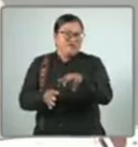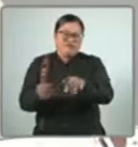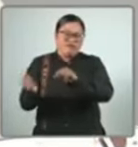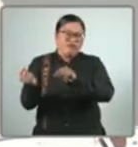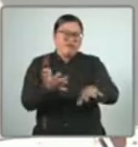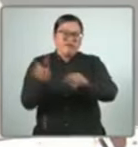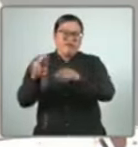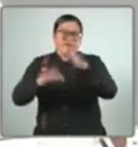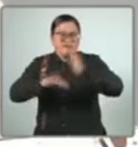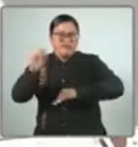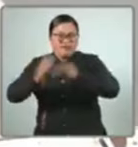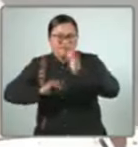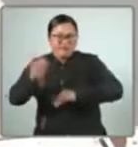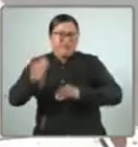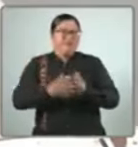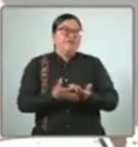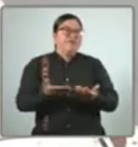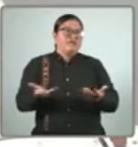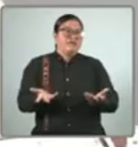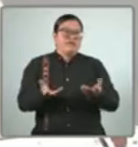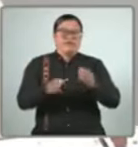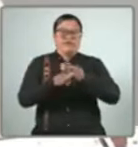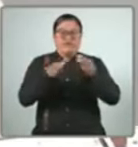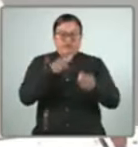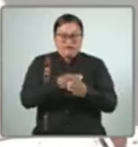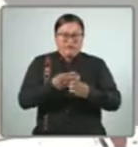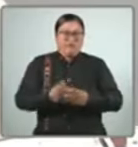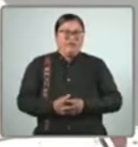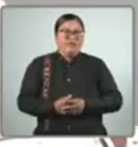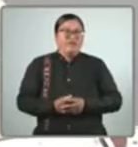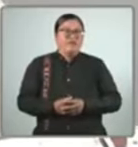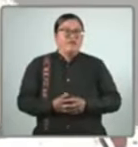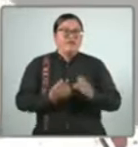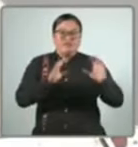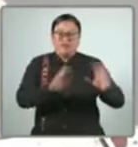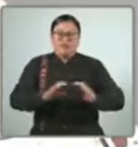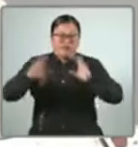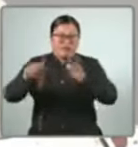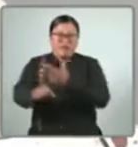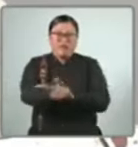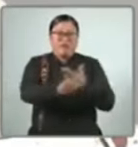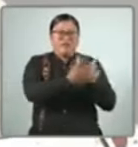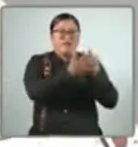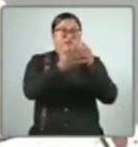a infraestructura, en cuanto a equipamiento, mantenimiento